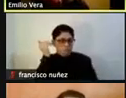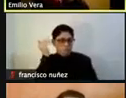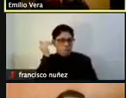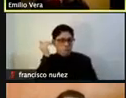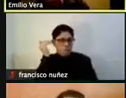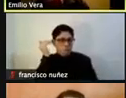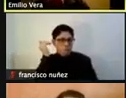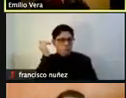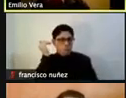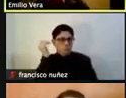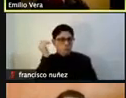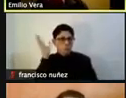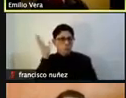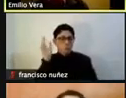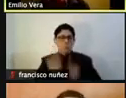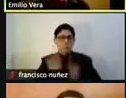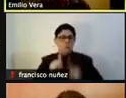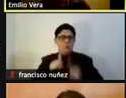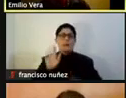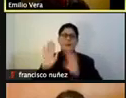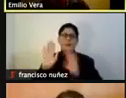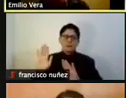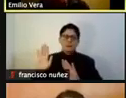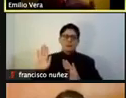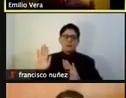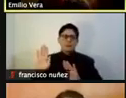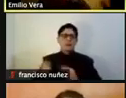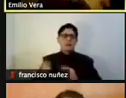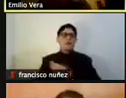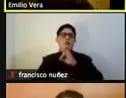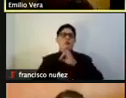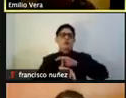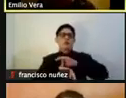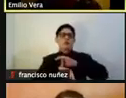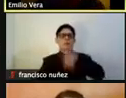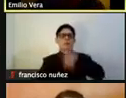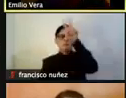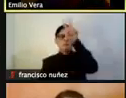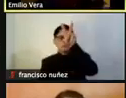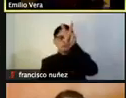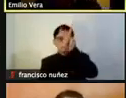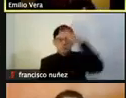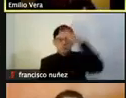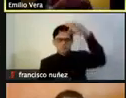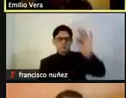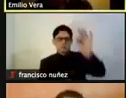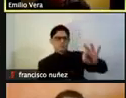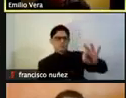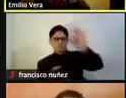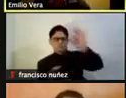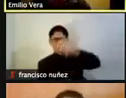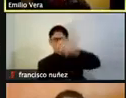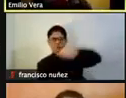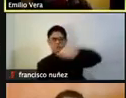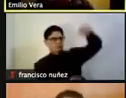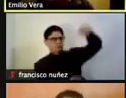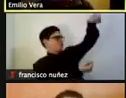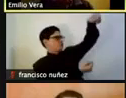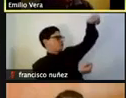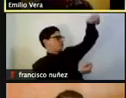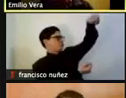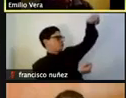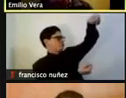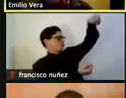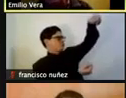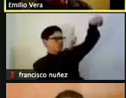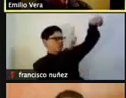como un médico que mira una radiografía y entiende, y uno mira la misma radiografía y no sabe nada de lo que está viendo. Pero claro, ajustando los tiempos